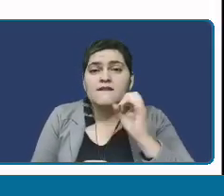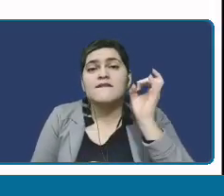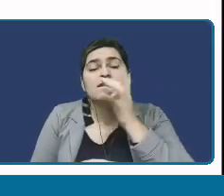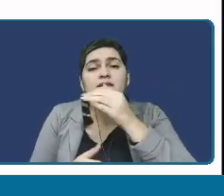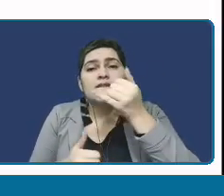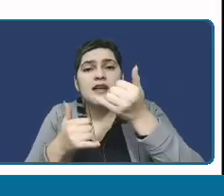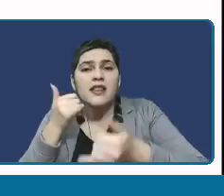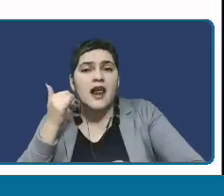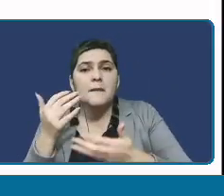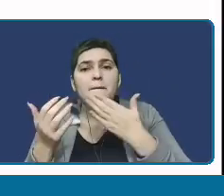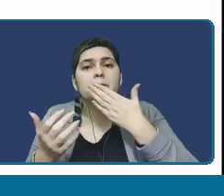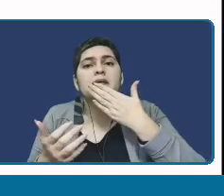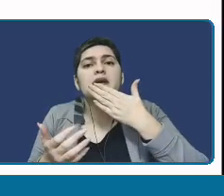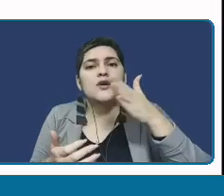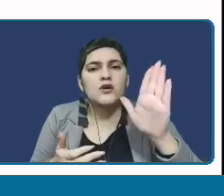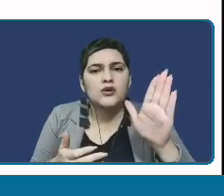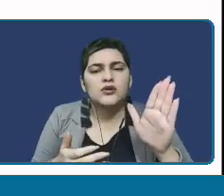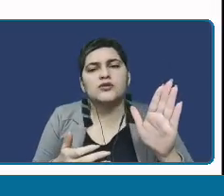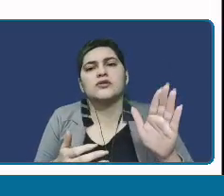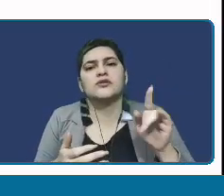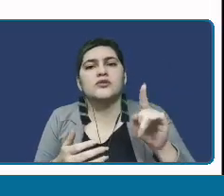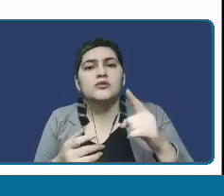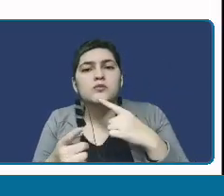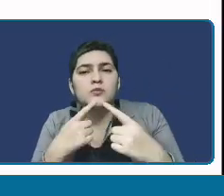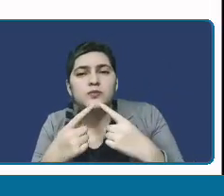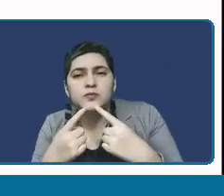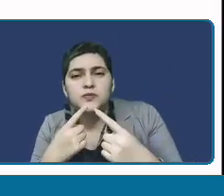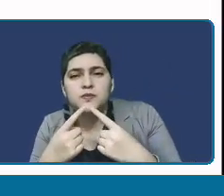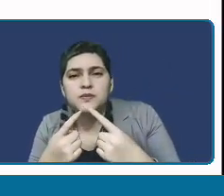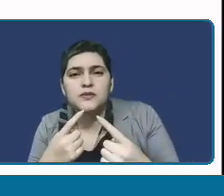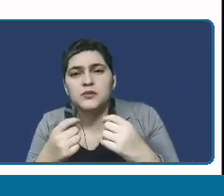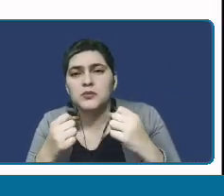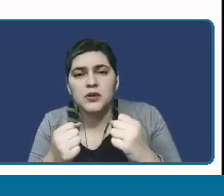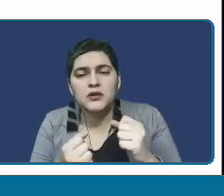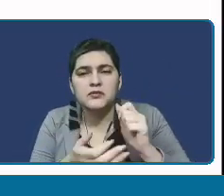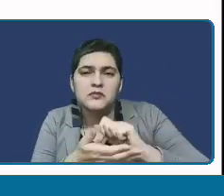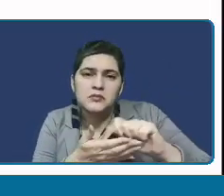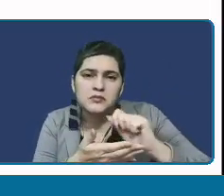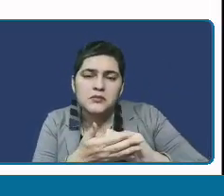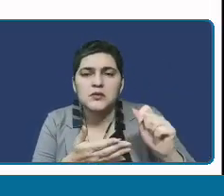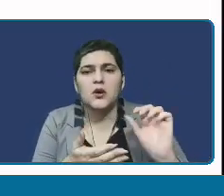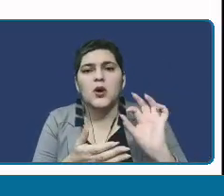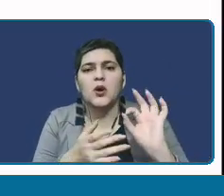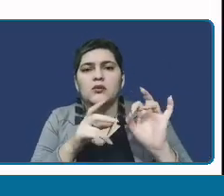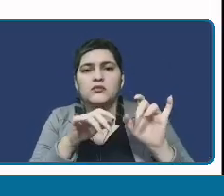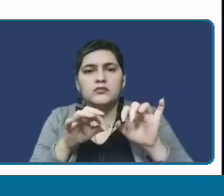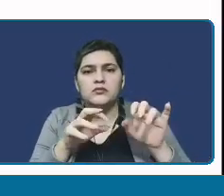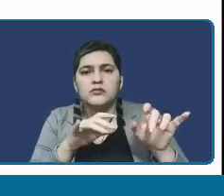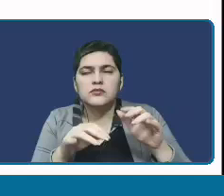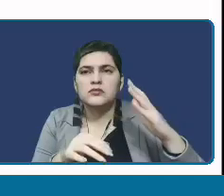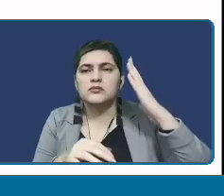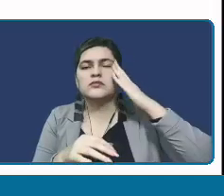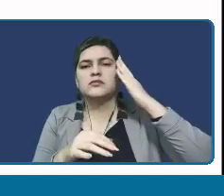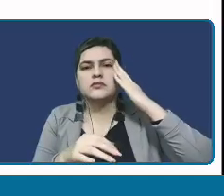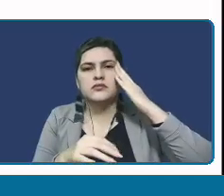resolverlas durante la presentación, pero podemos ir anotando o para que no se les quede